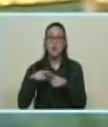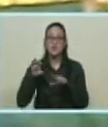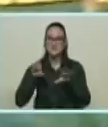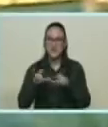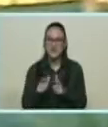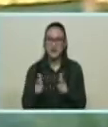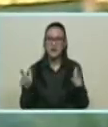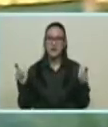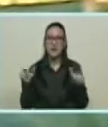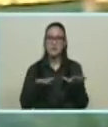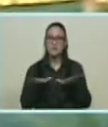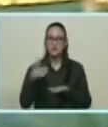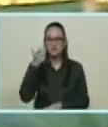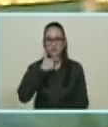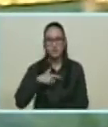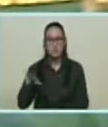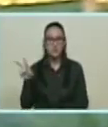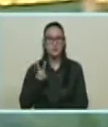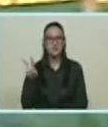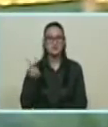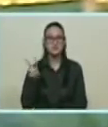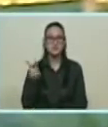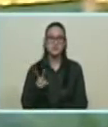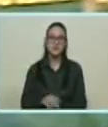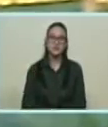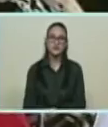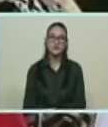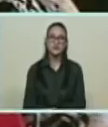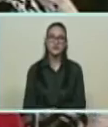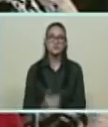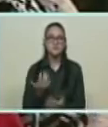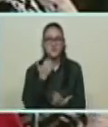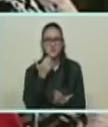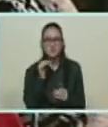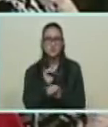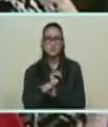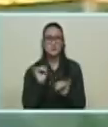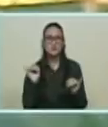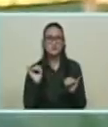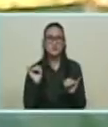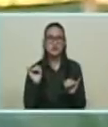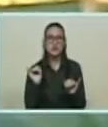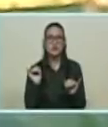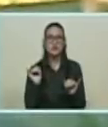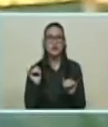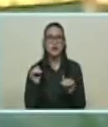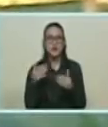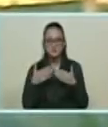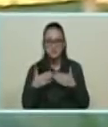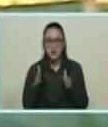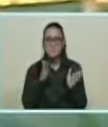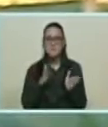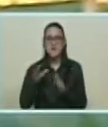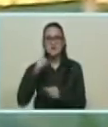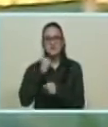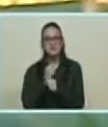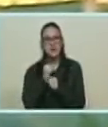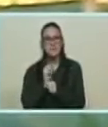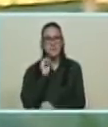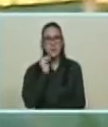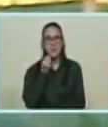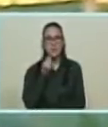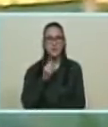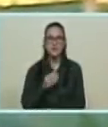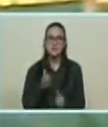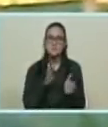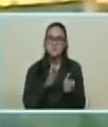secretaria general del Movimiento Somos Venezuela. Ya para terminar, tenemos un pase del Plan Chamba Juvenil.